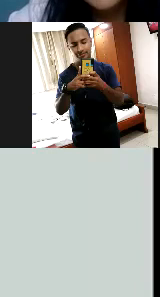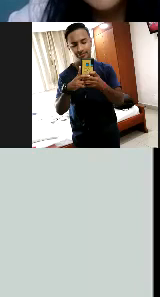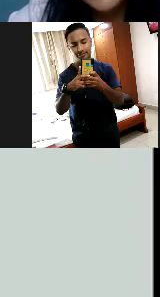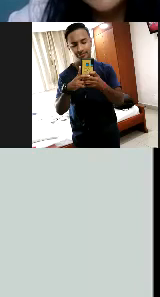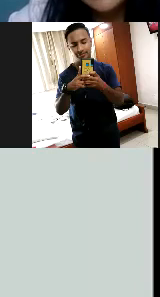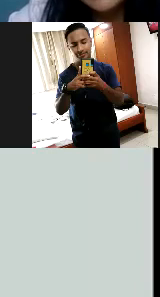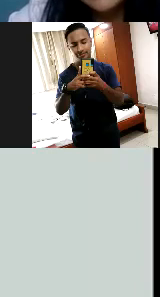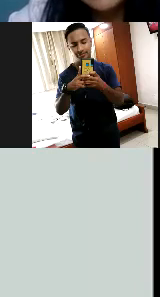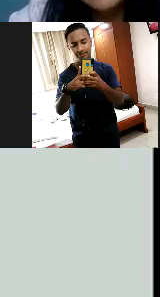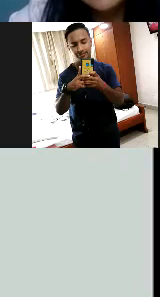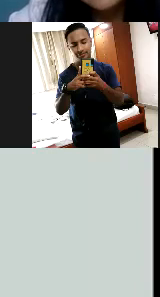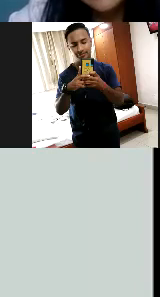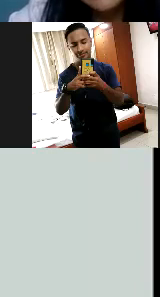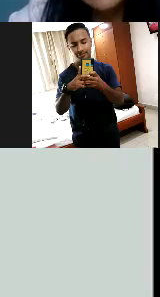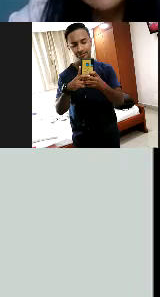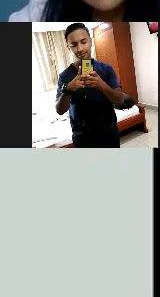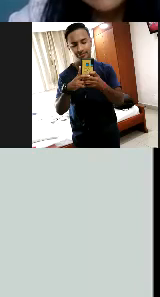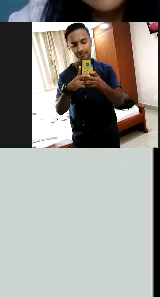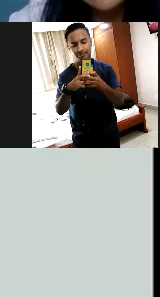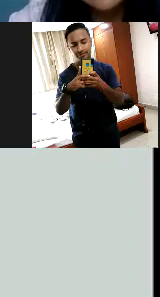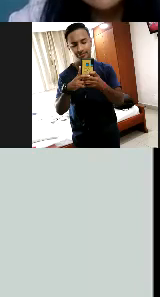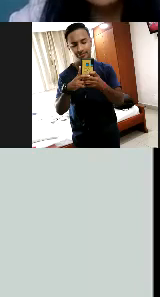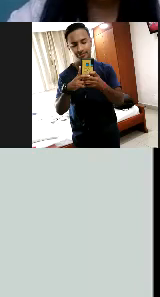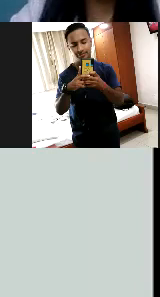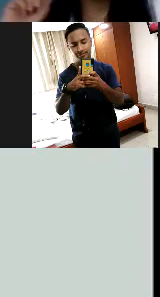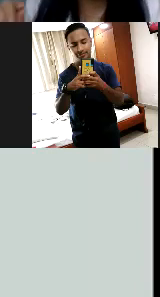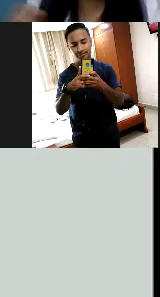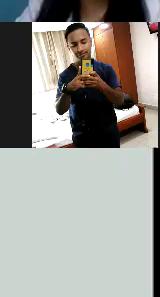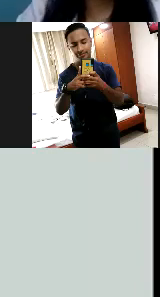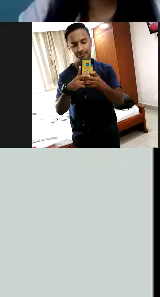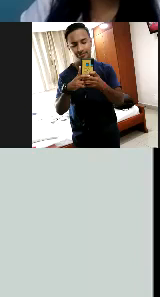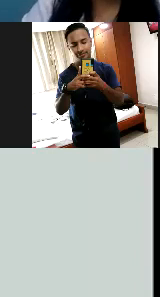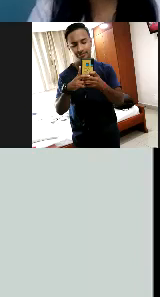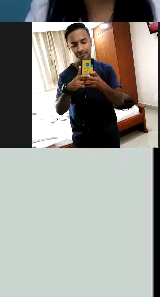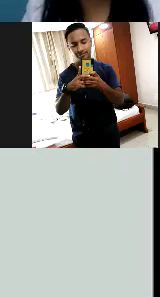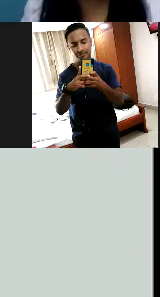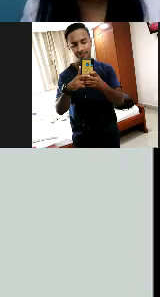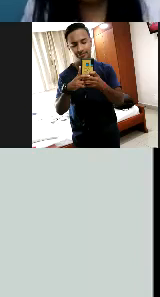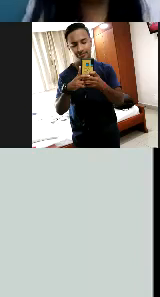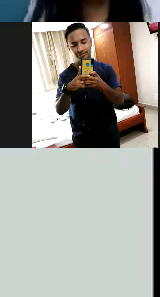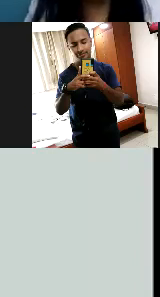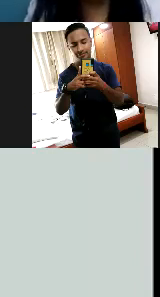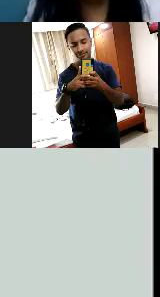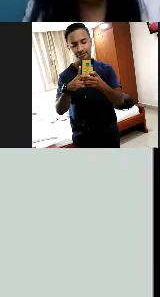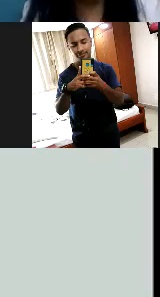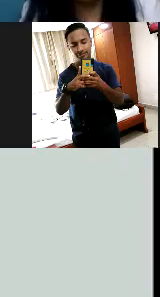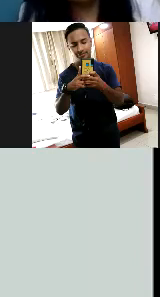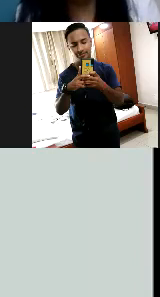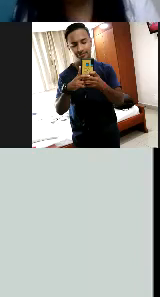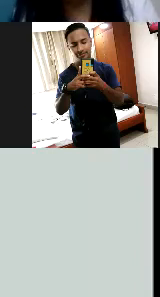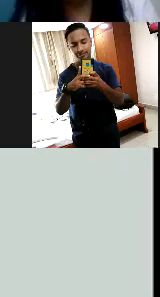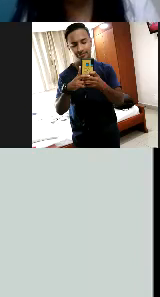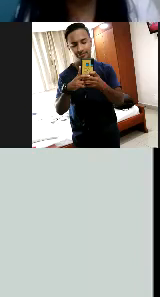la unión de la vena y de la arteria, si alguna vez tienen la